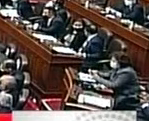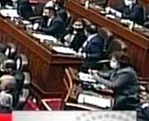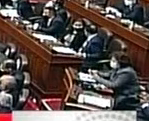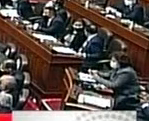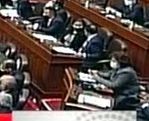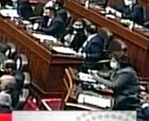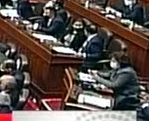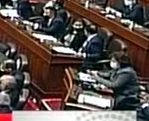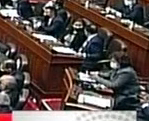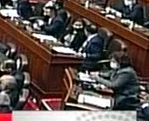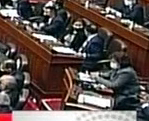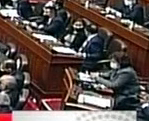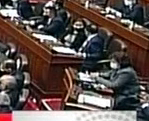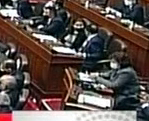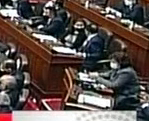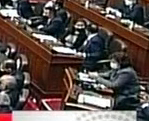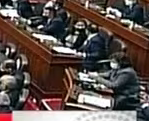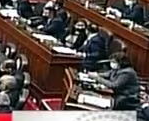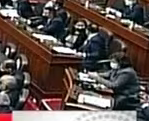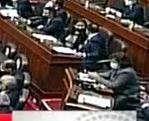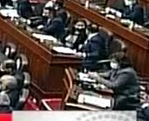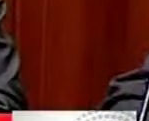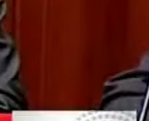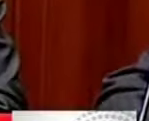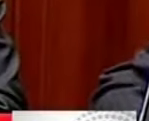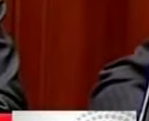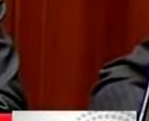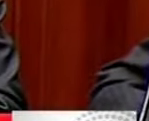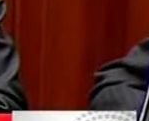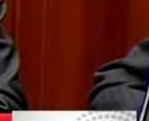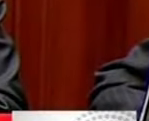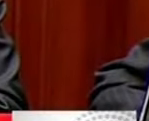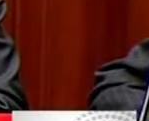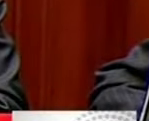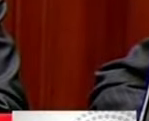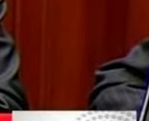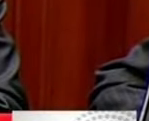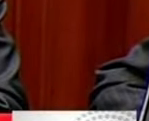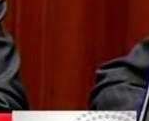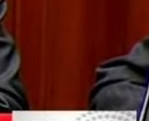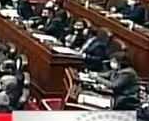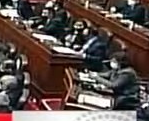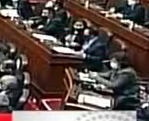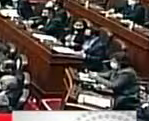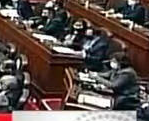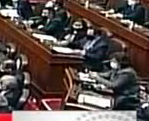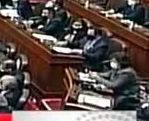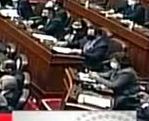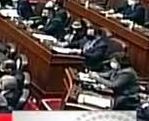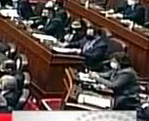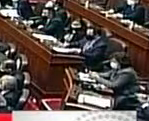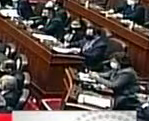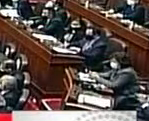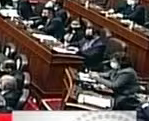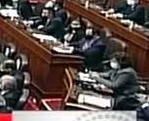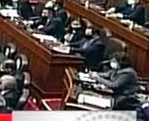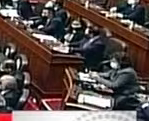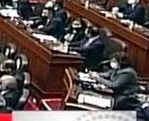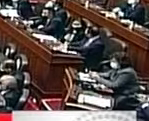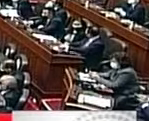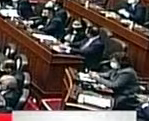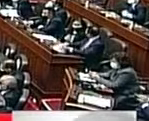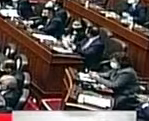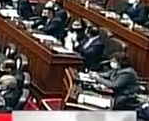de inmediato a legislatura extraordinaria. Al inicio de su exposición, el presidente del Consejo de Ministros entrega la versión completa a cada uno